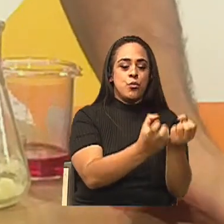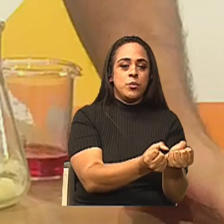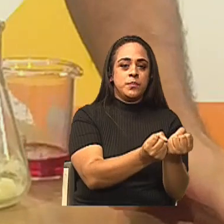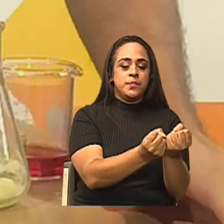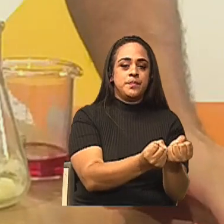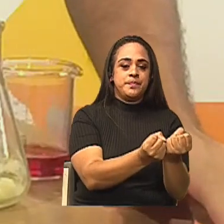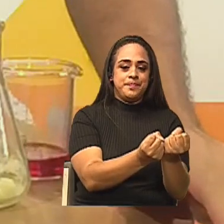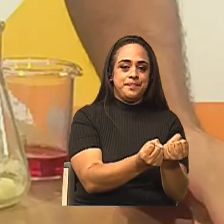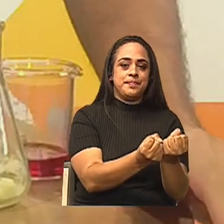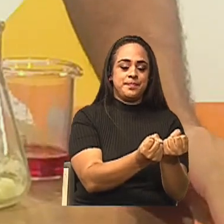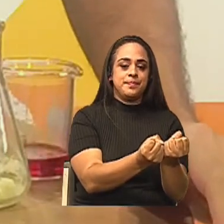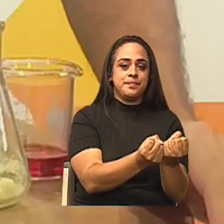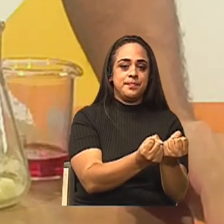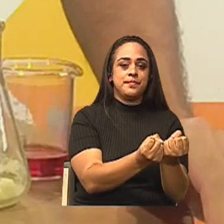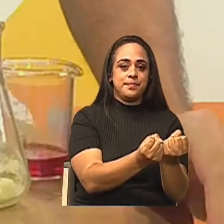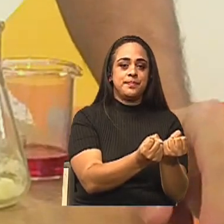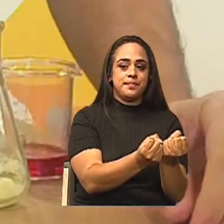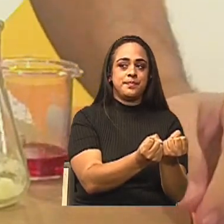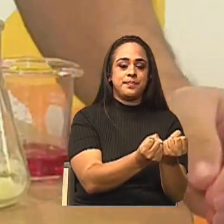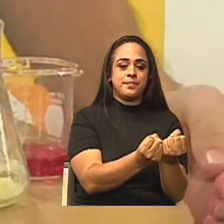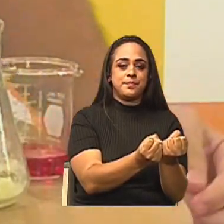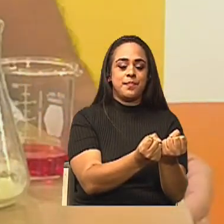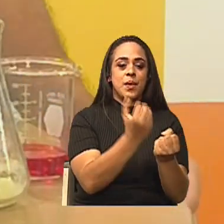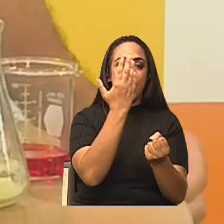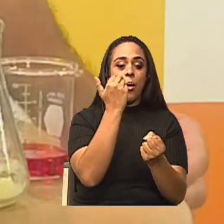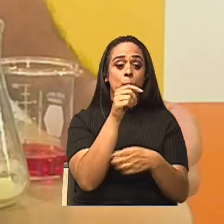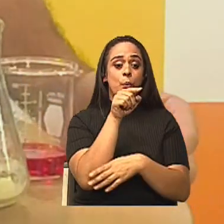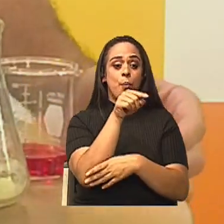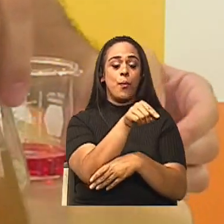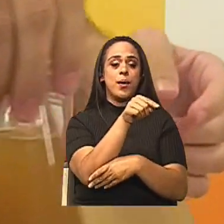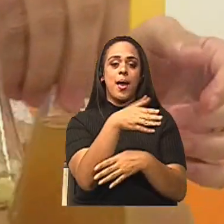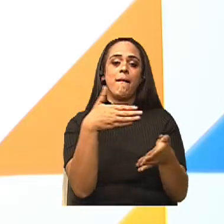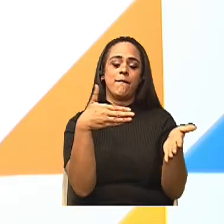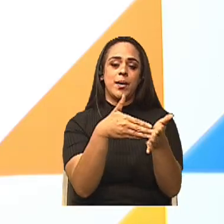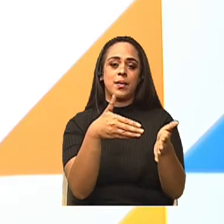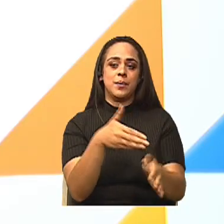después de un momento las partículas se van a ir al fondo, porque la gravedad las afectó.